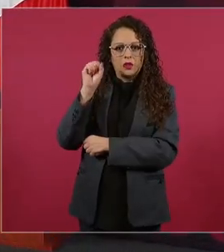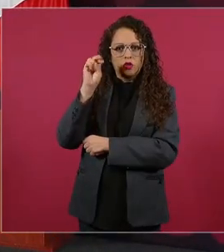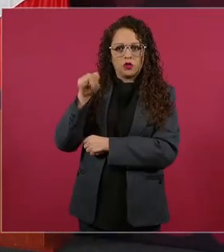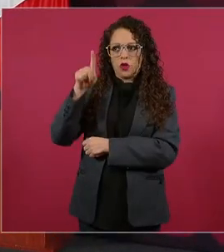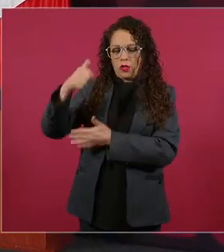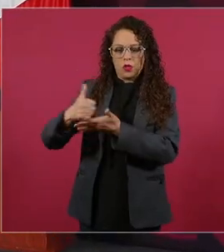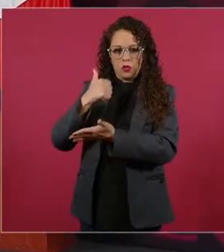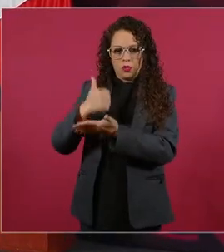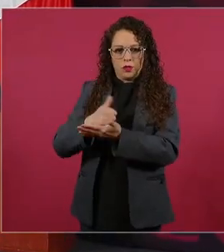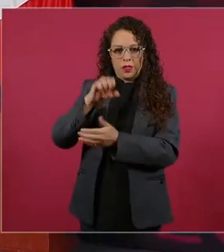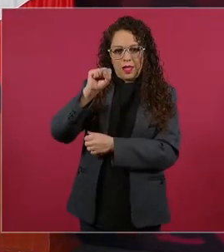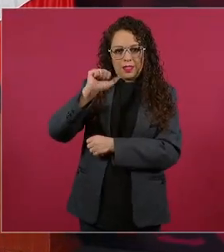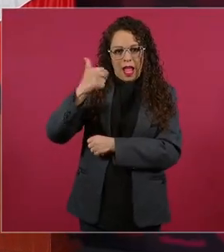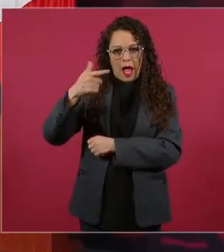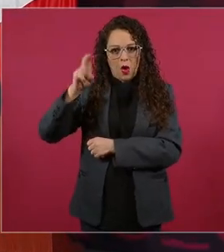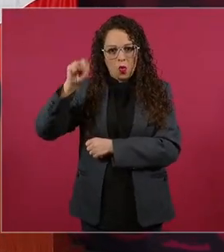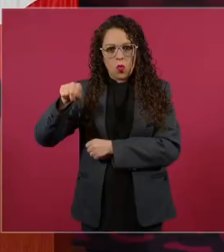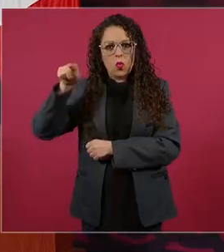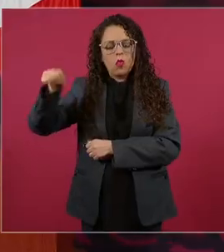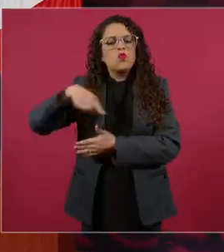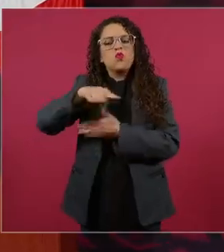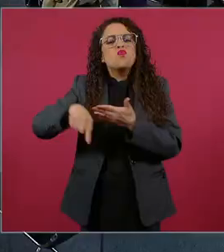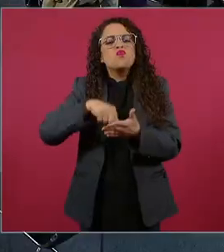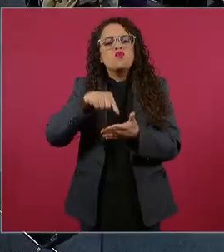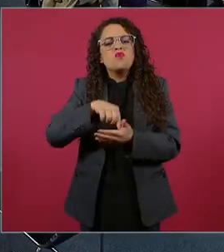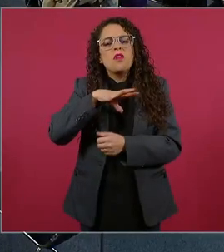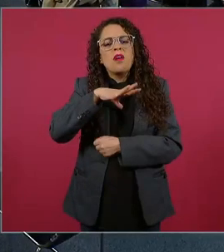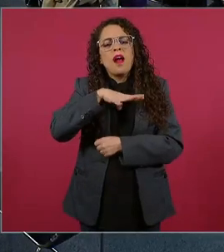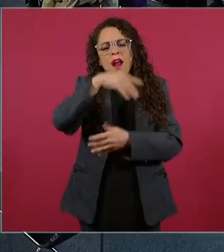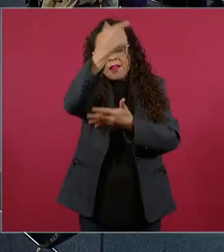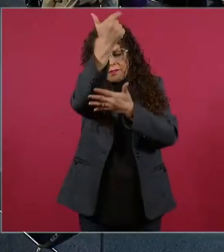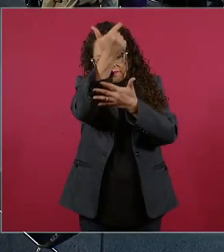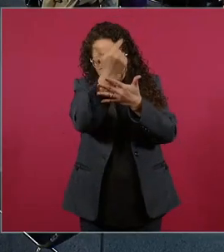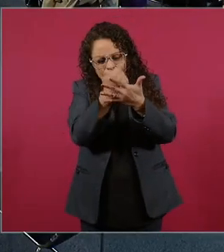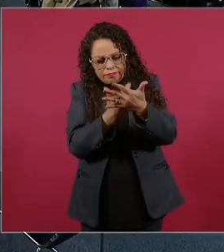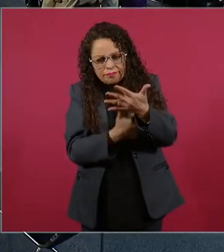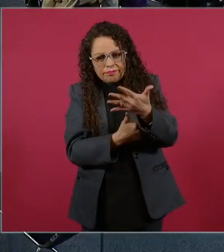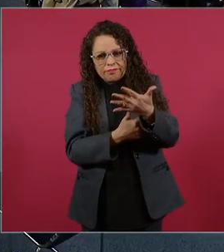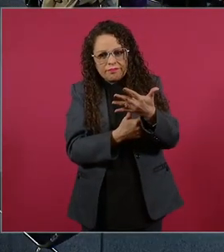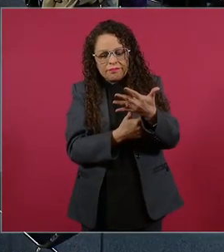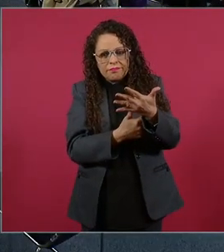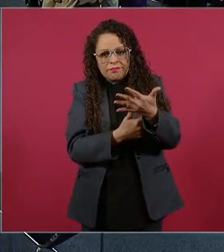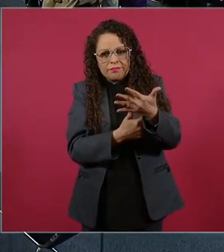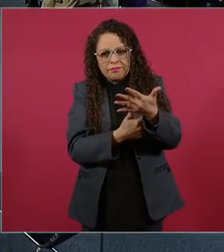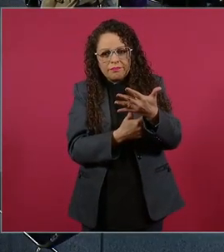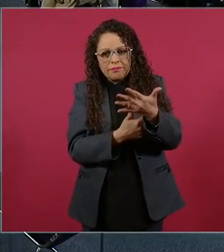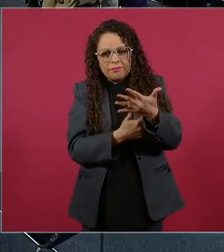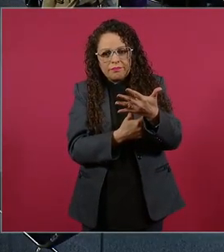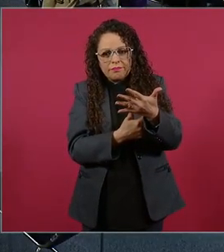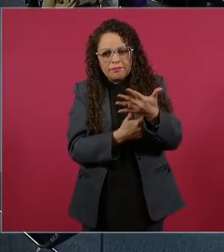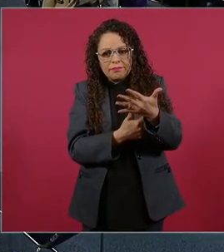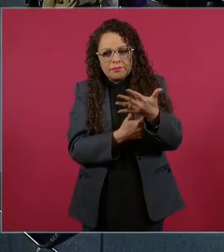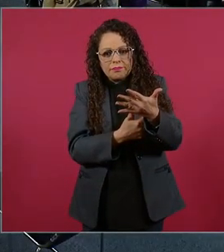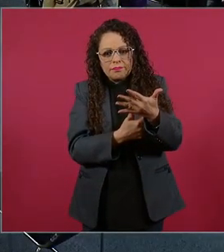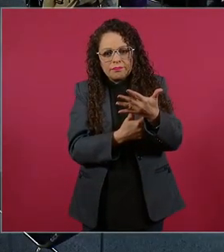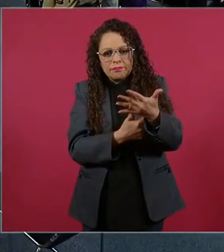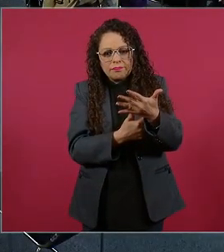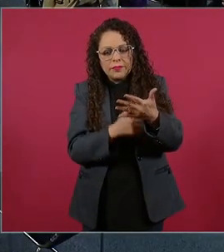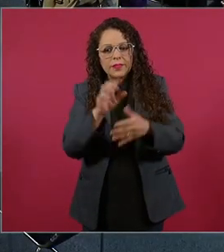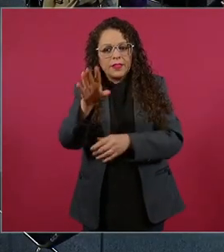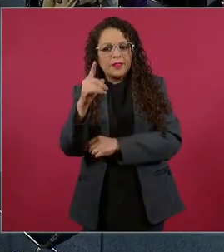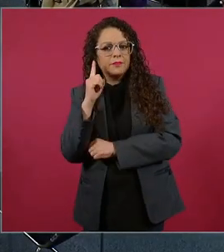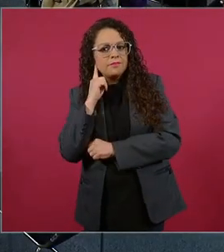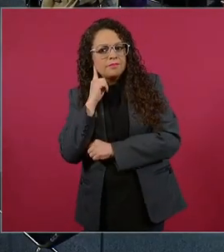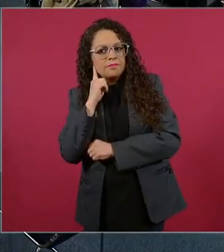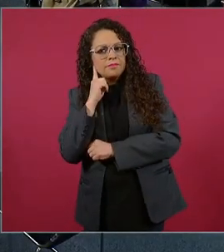Sahagún en el resto de las plantas de Alstom? Es la tercera más grande en el mundo. A ver, explícalo